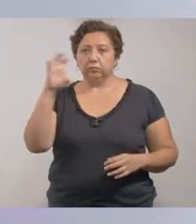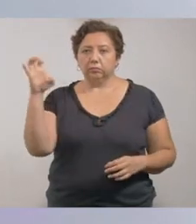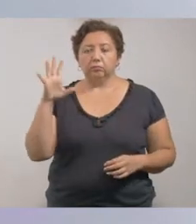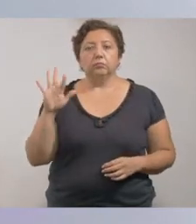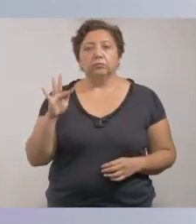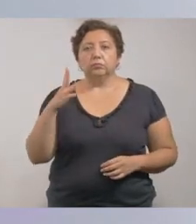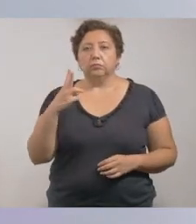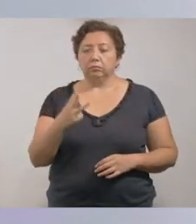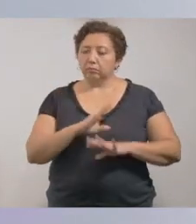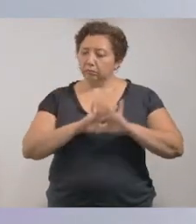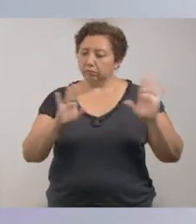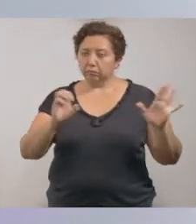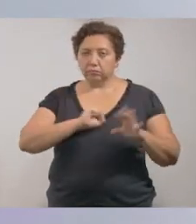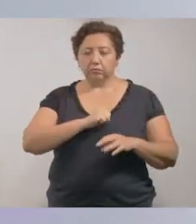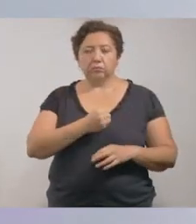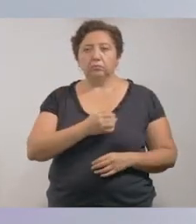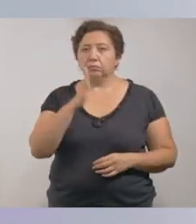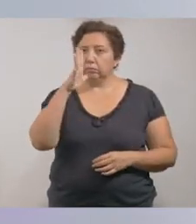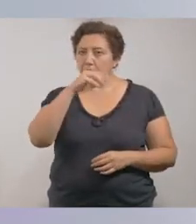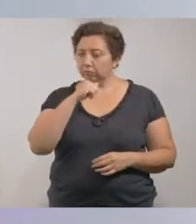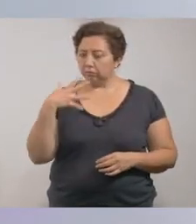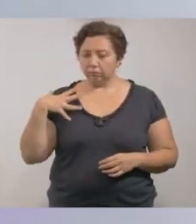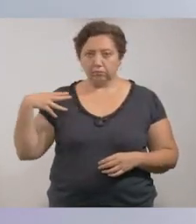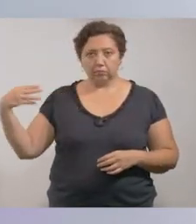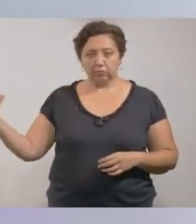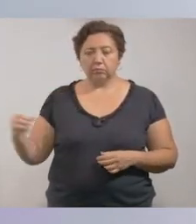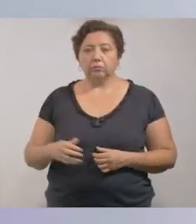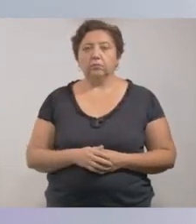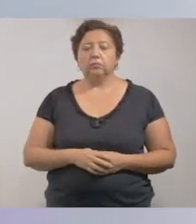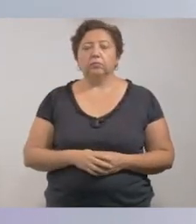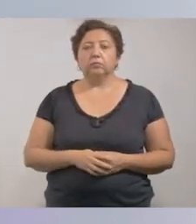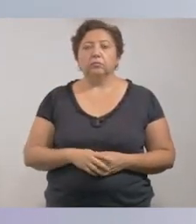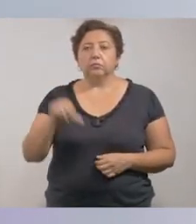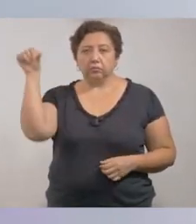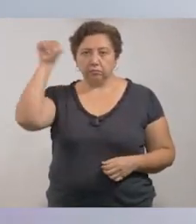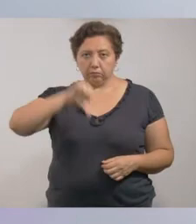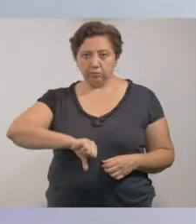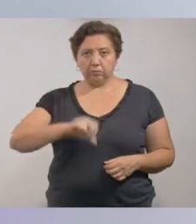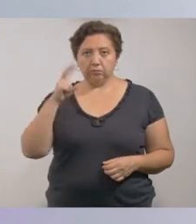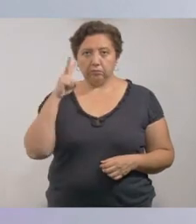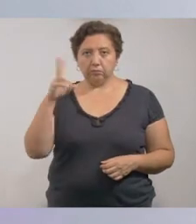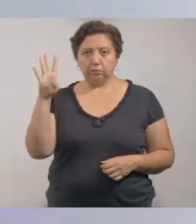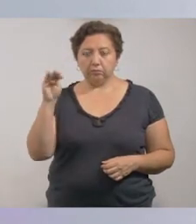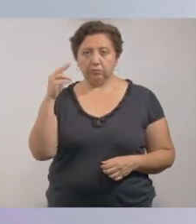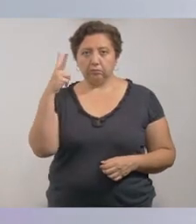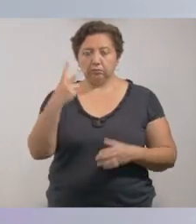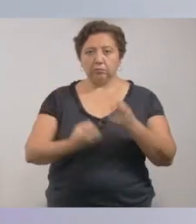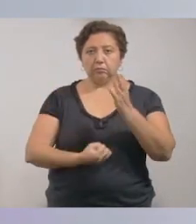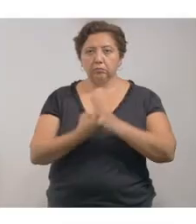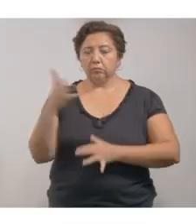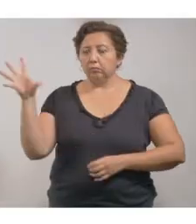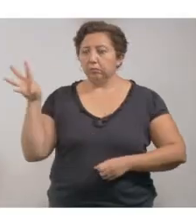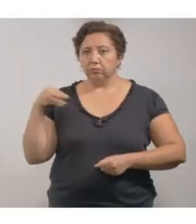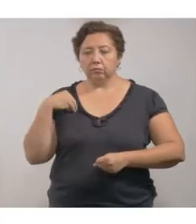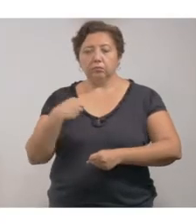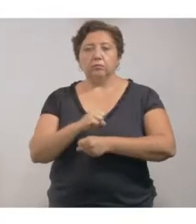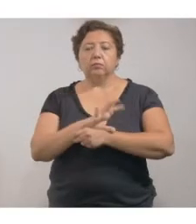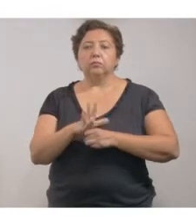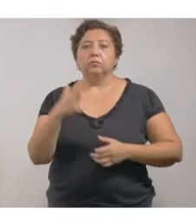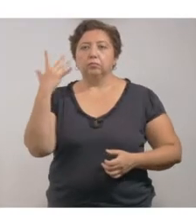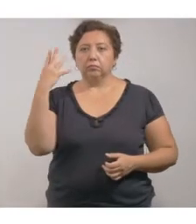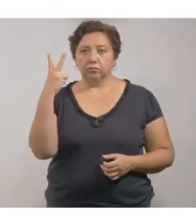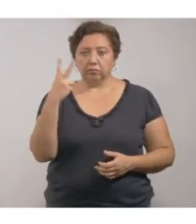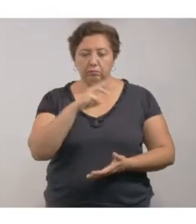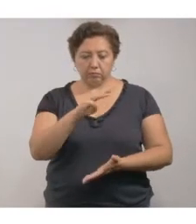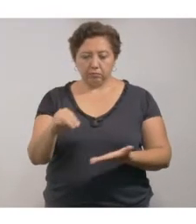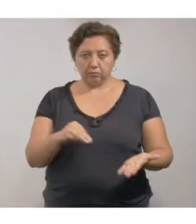5.543 pacientes ya se recuperaron, no presentan síntomas ni pueden contagiar. Hoy se detectaron 92 nuevos contagios de coronavirus,